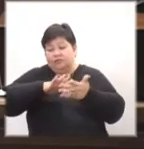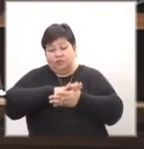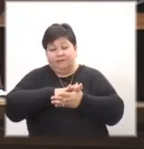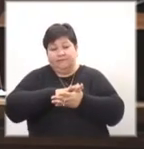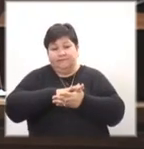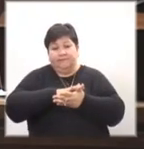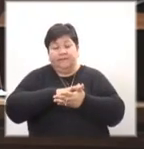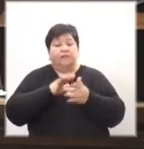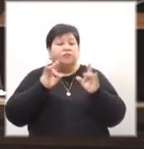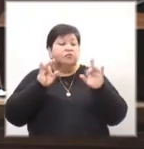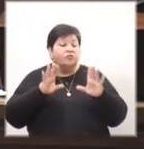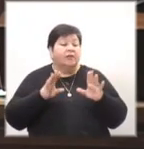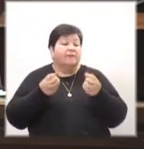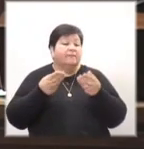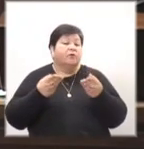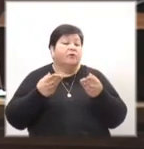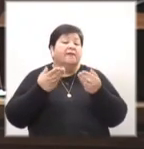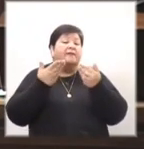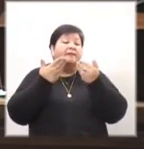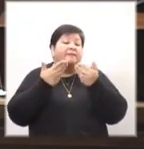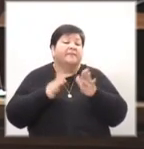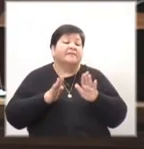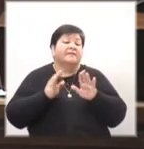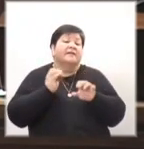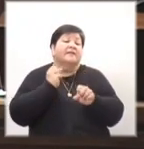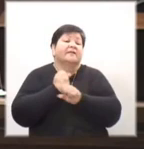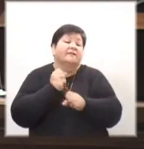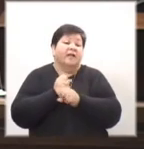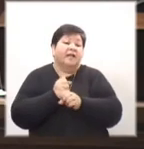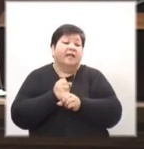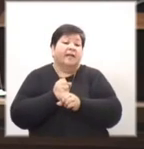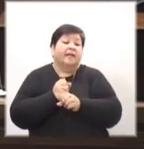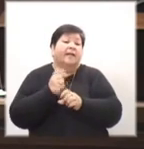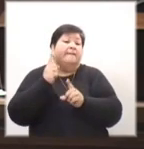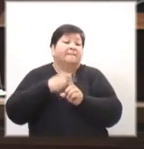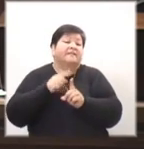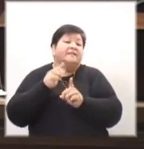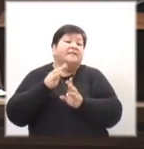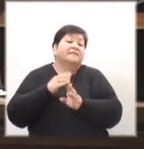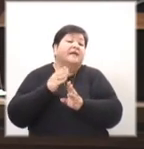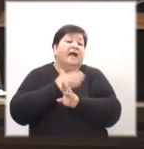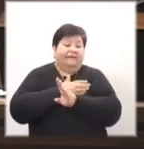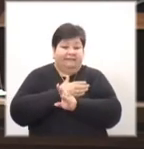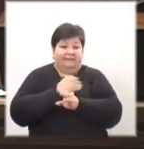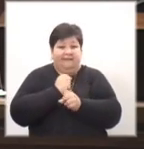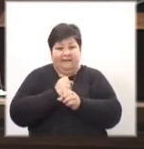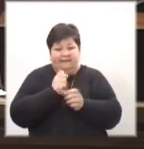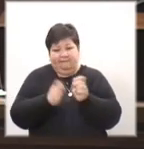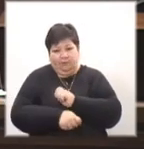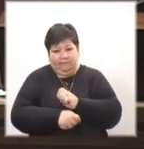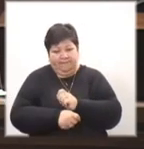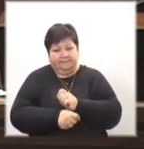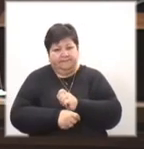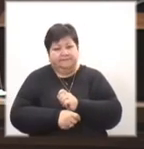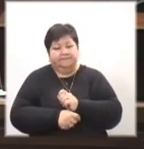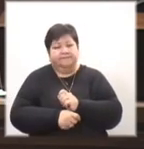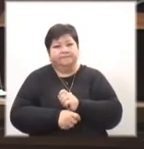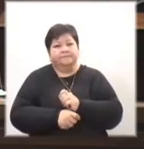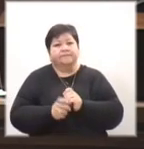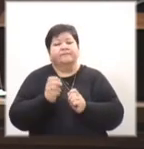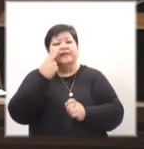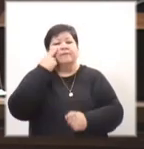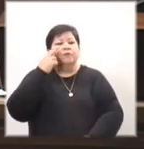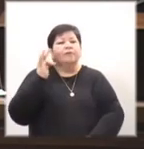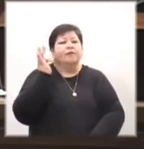simplemente por ingresar a trabajar unos meses antes de aprobada esta reforma. Esto podría traernos problemas a futuro, que